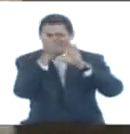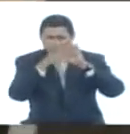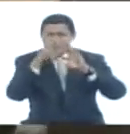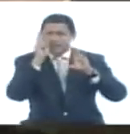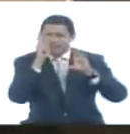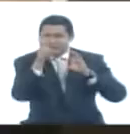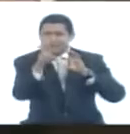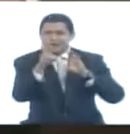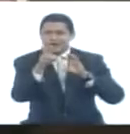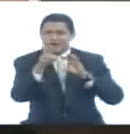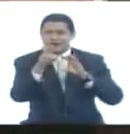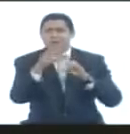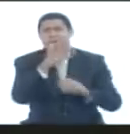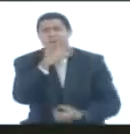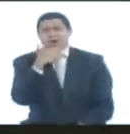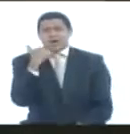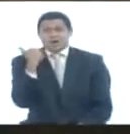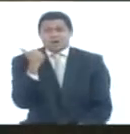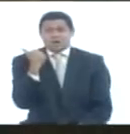permite ver mucho mejor,